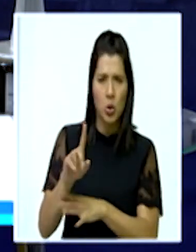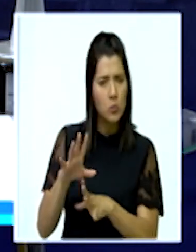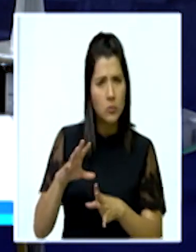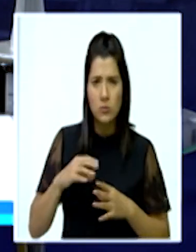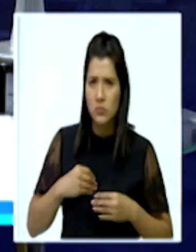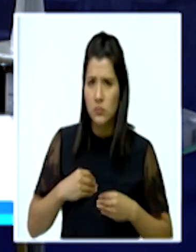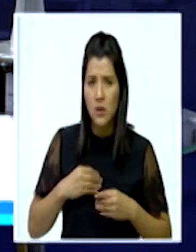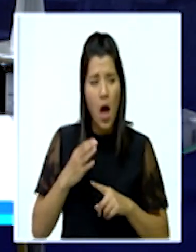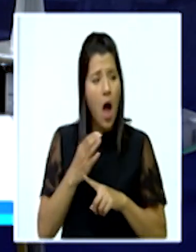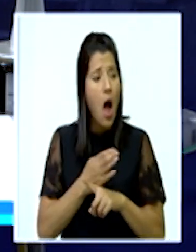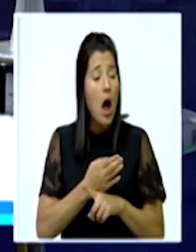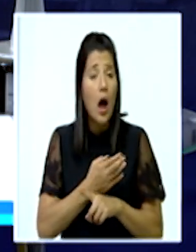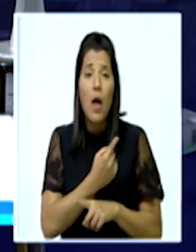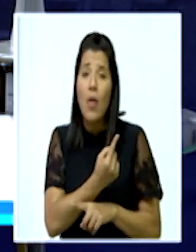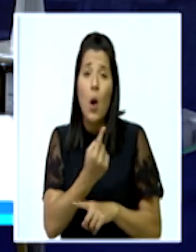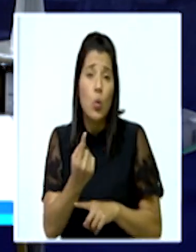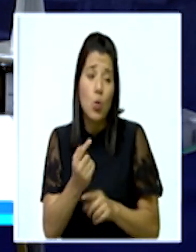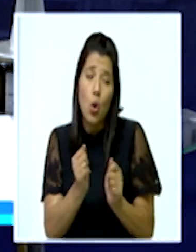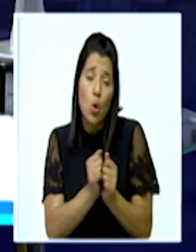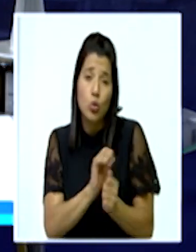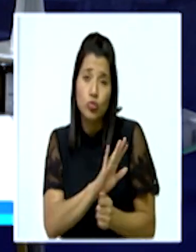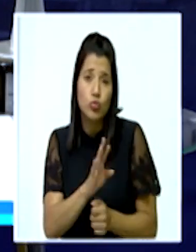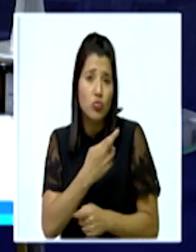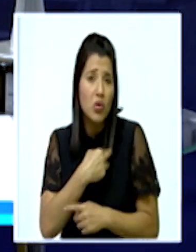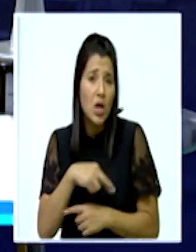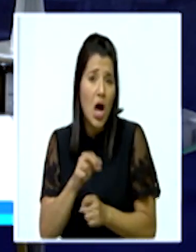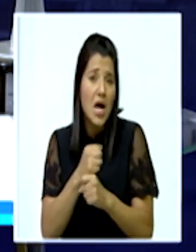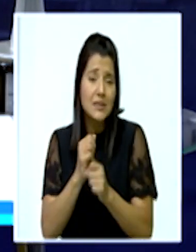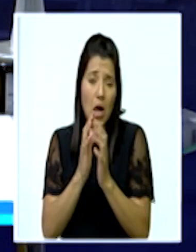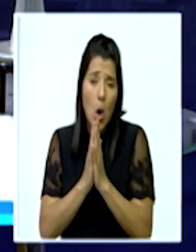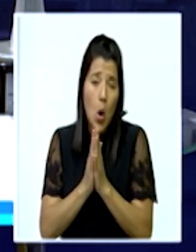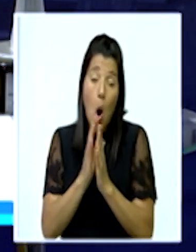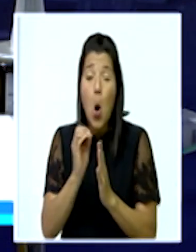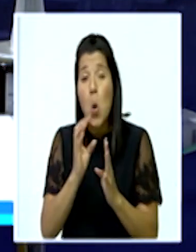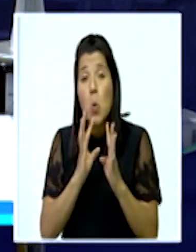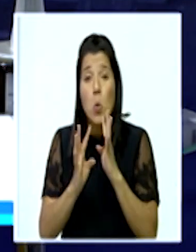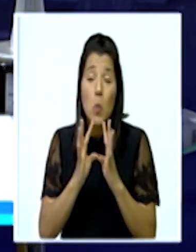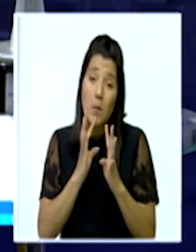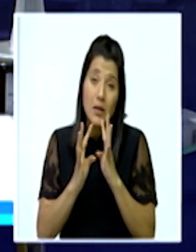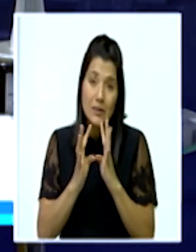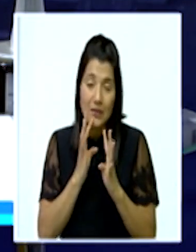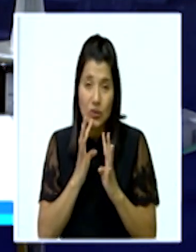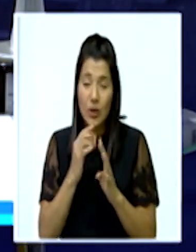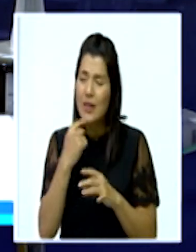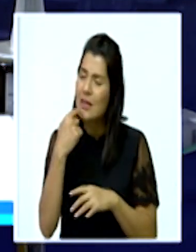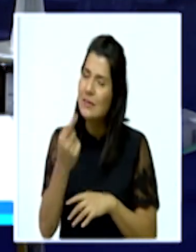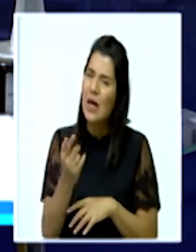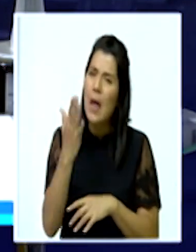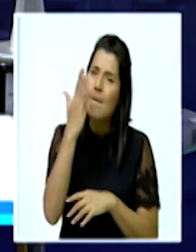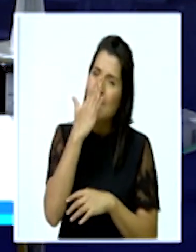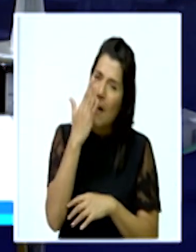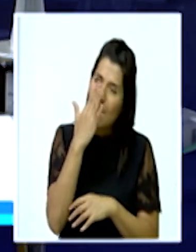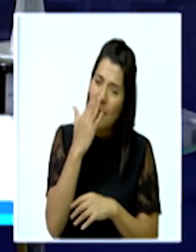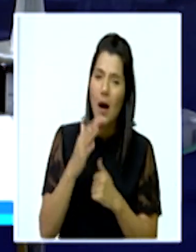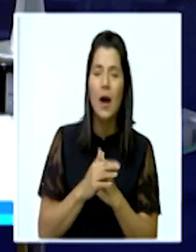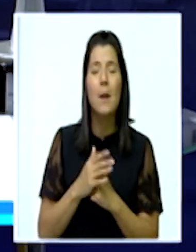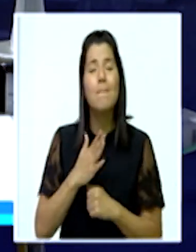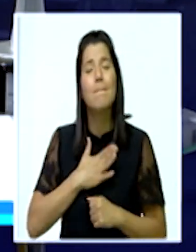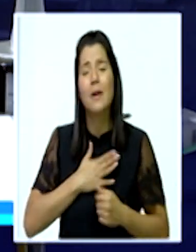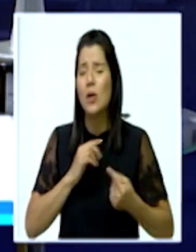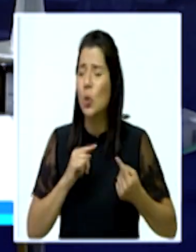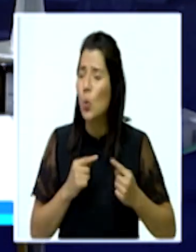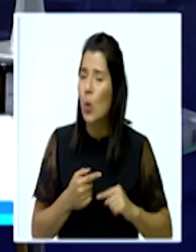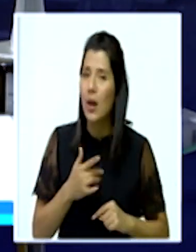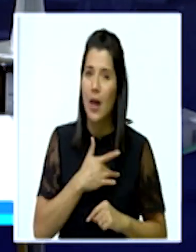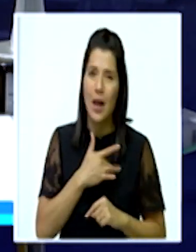quien en su religión y en su forma, pues una oracioncita o una conversación y más bien decirle, mamá, aunque a mí me esté doliendo el